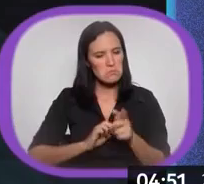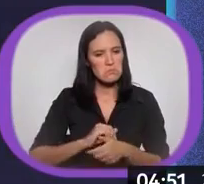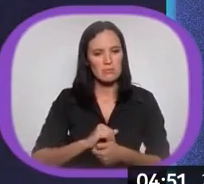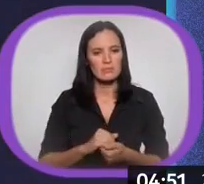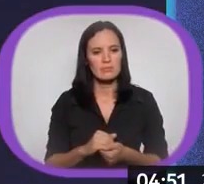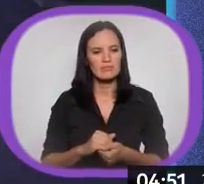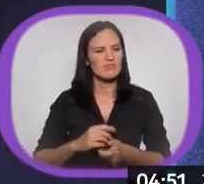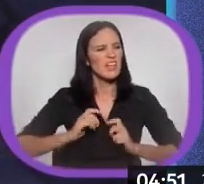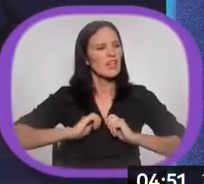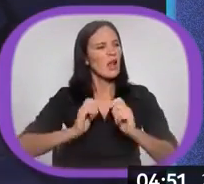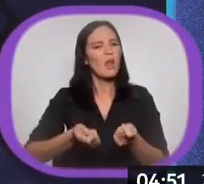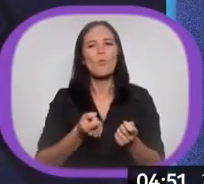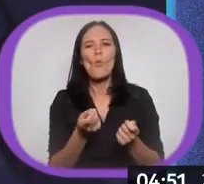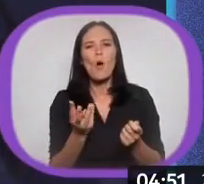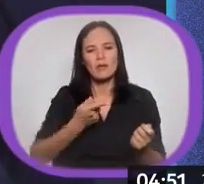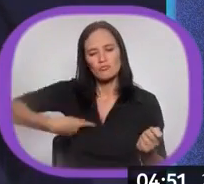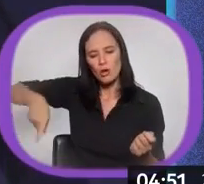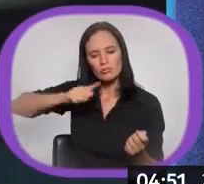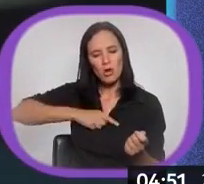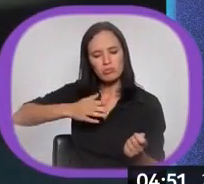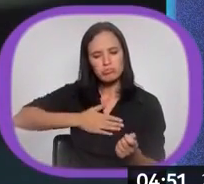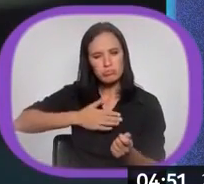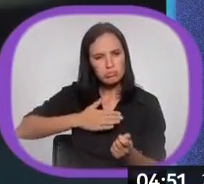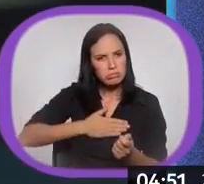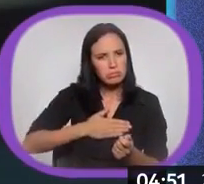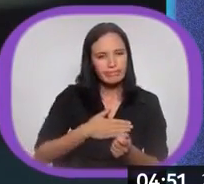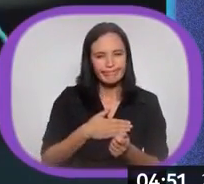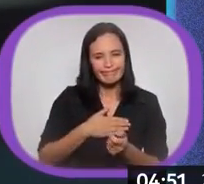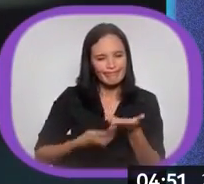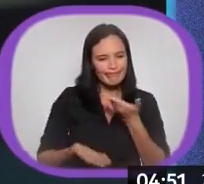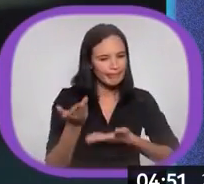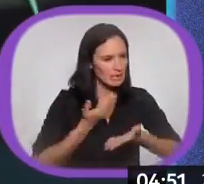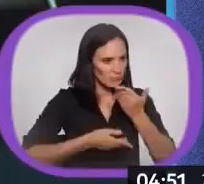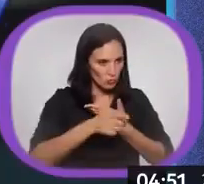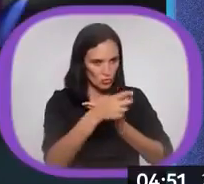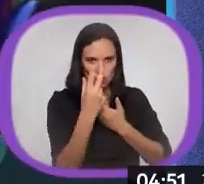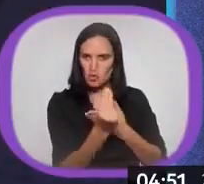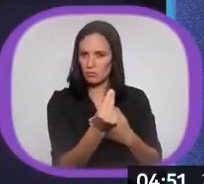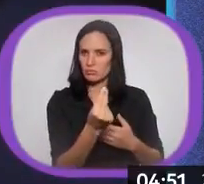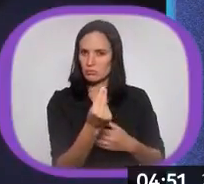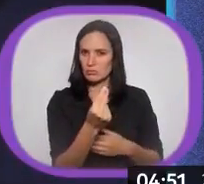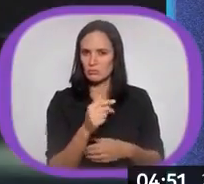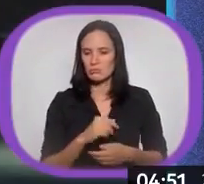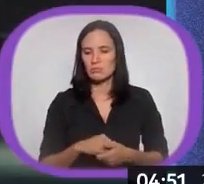buena! ¡Esa recompensa es nuestra! ¡No creas que la compartiremos contigo!